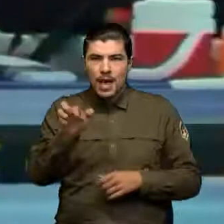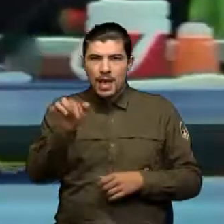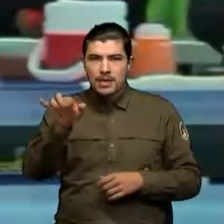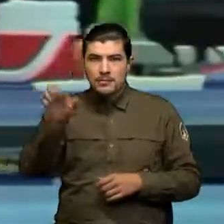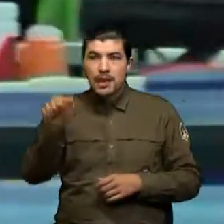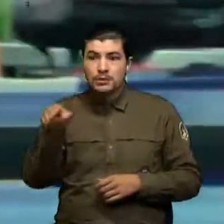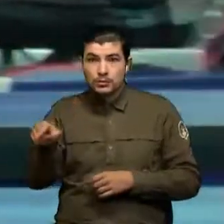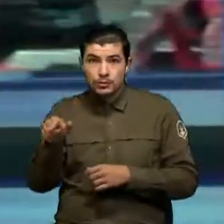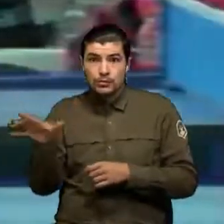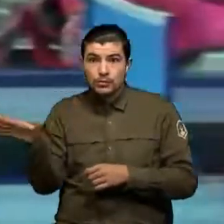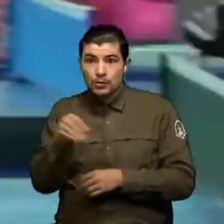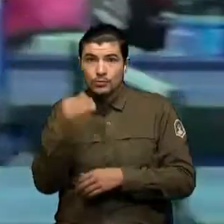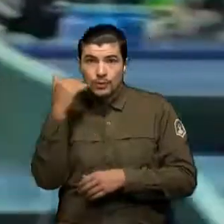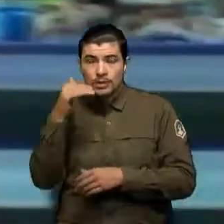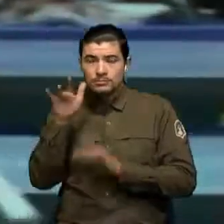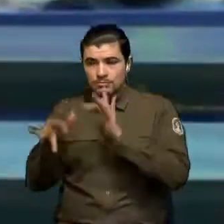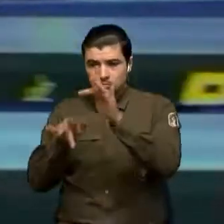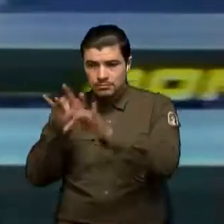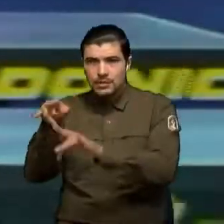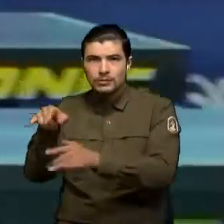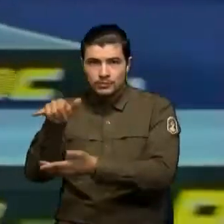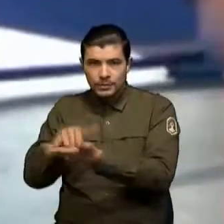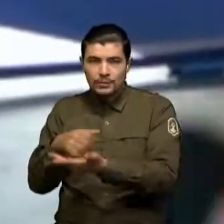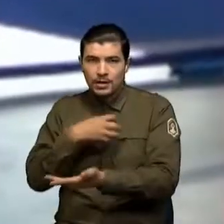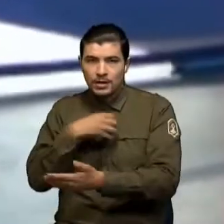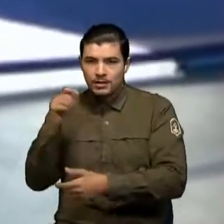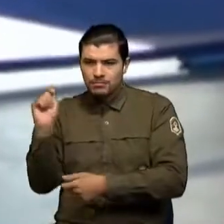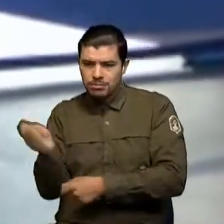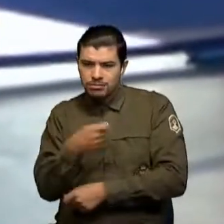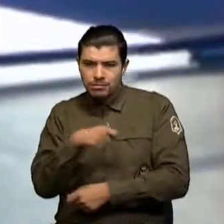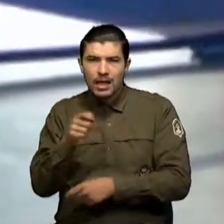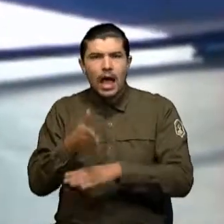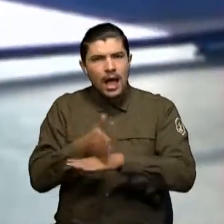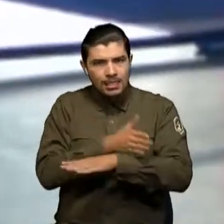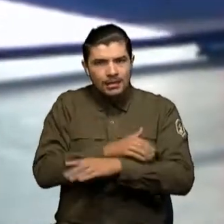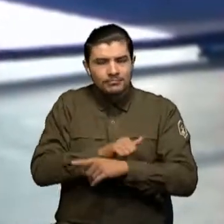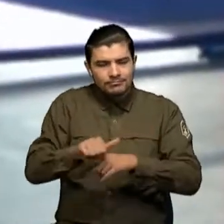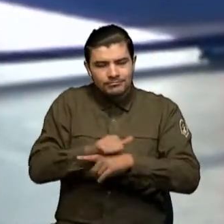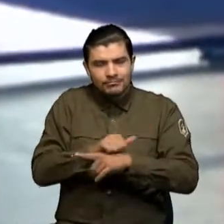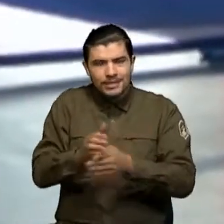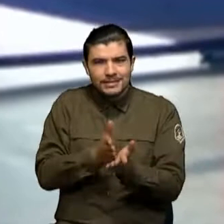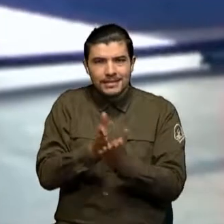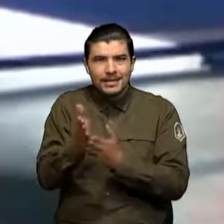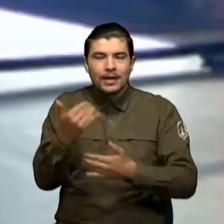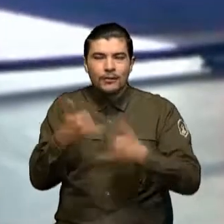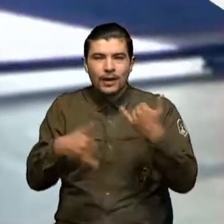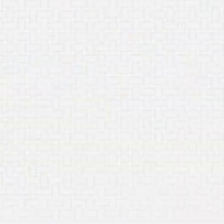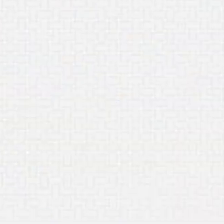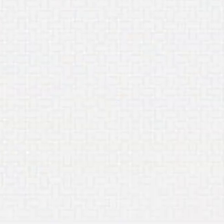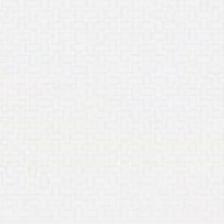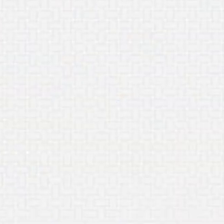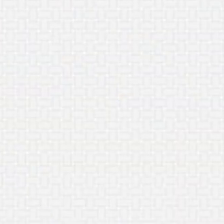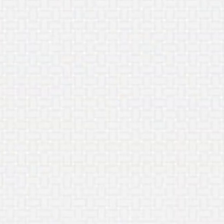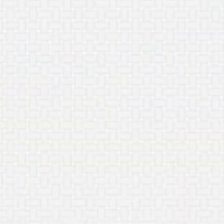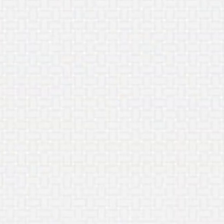las jugadoras esperan poder asistir mientras seguirán preparándose para los juegos nacionales 2019